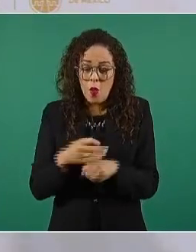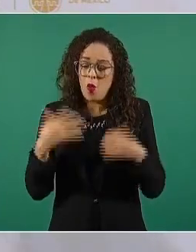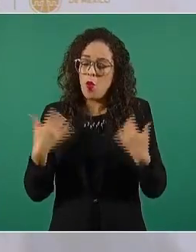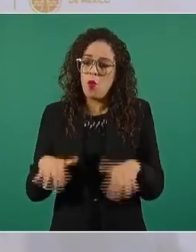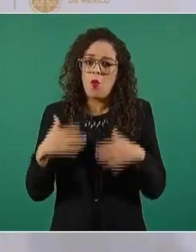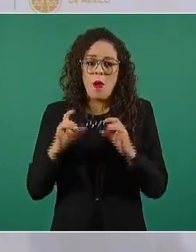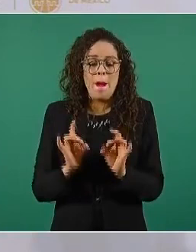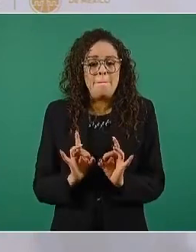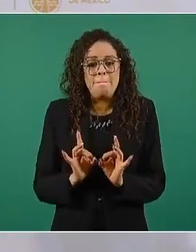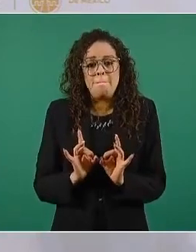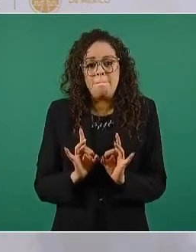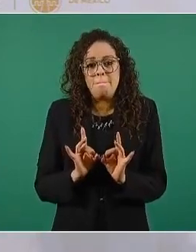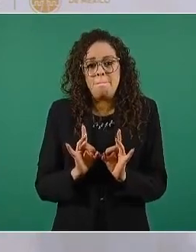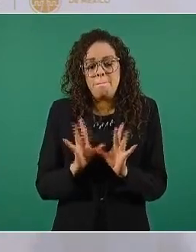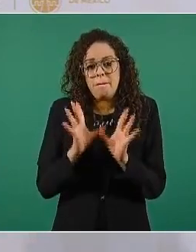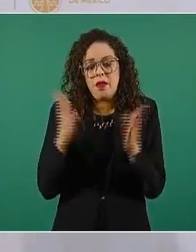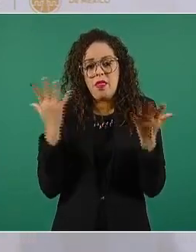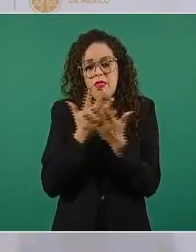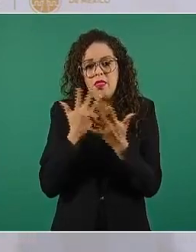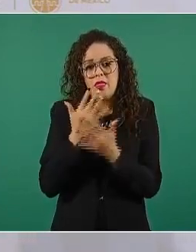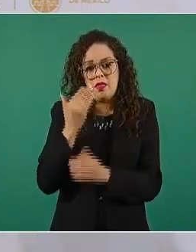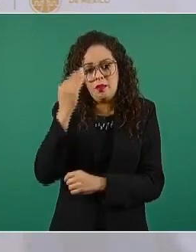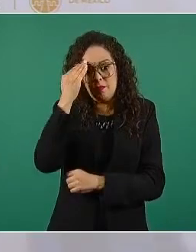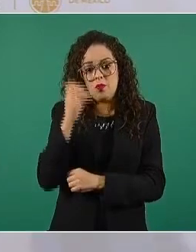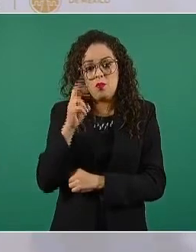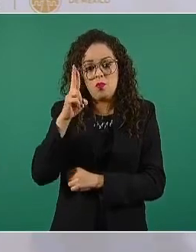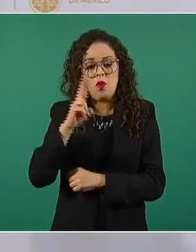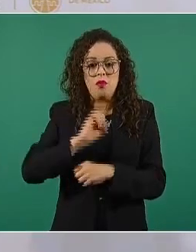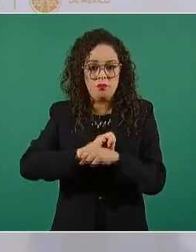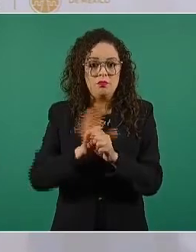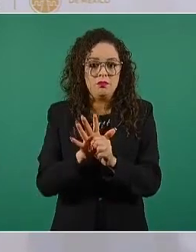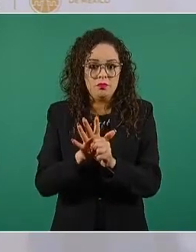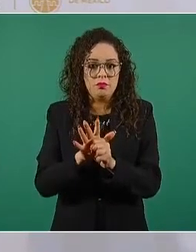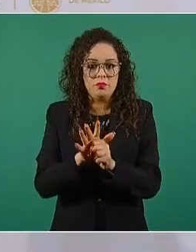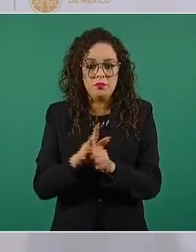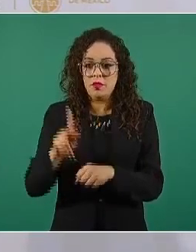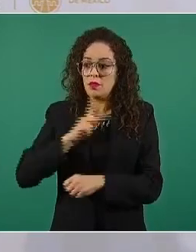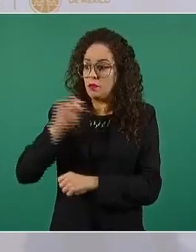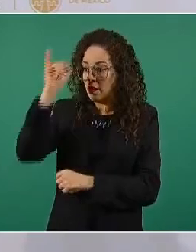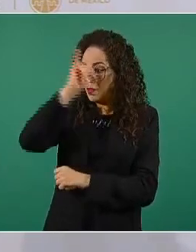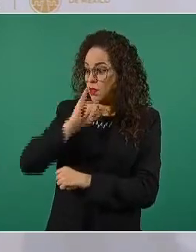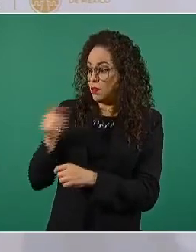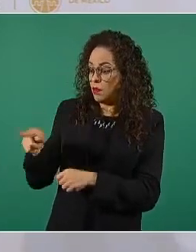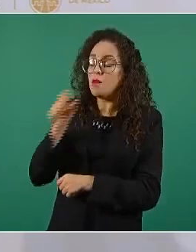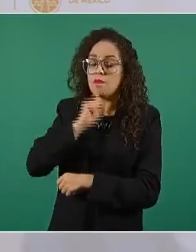Mi gran jefa Skydeer también mencionó el cambio climático.